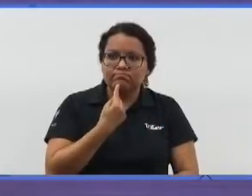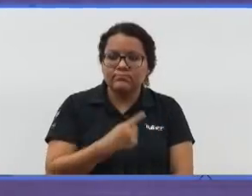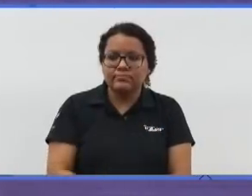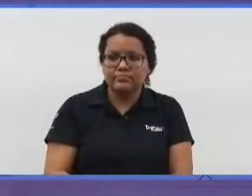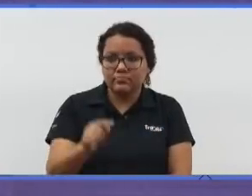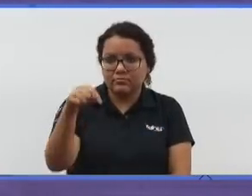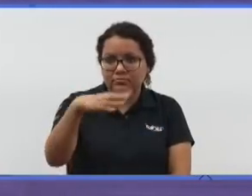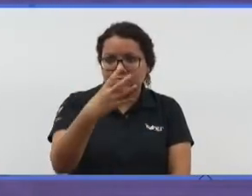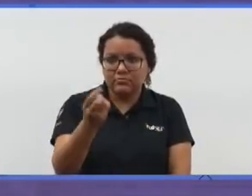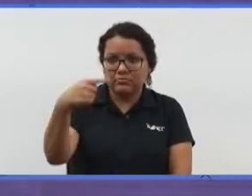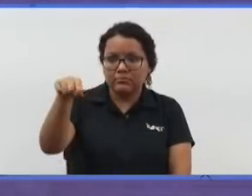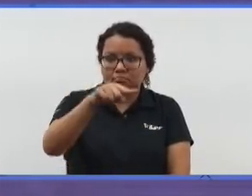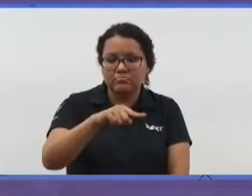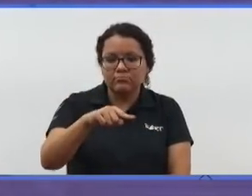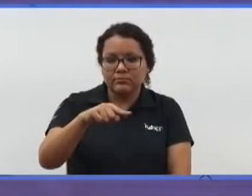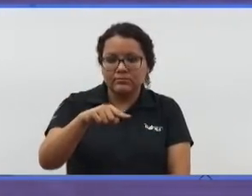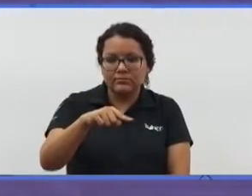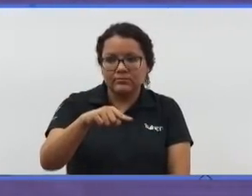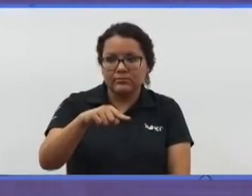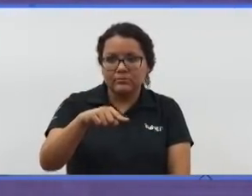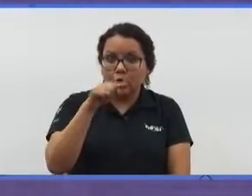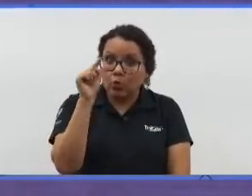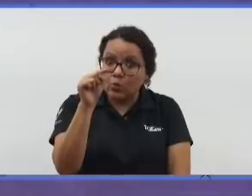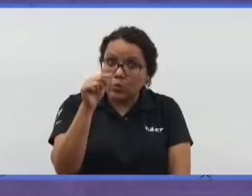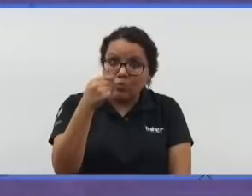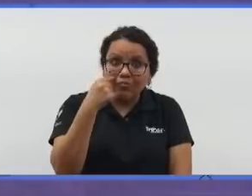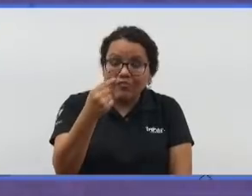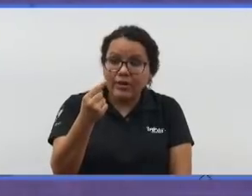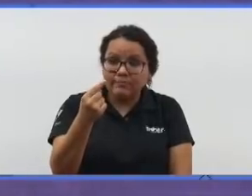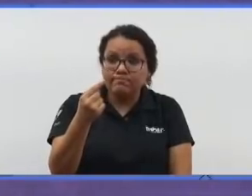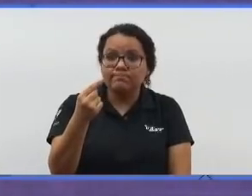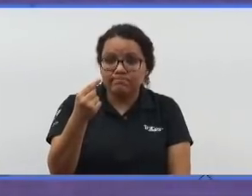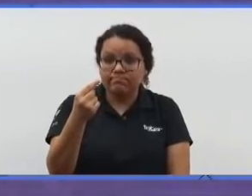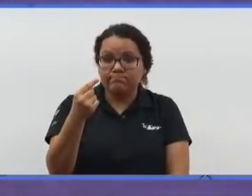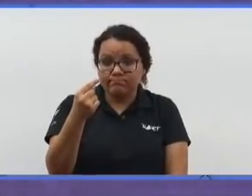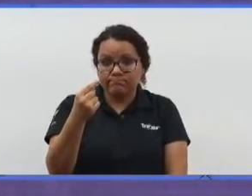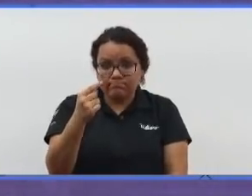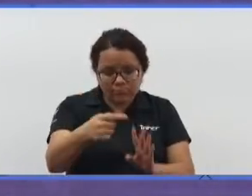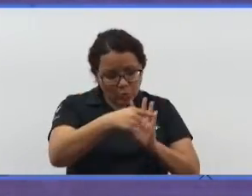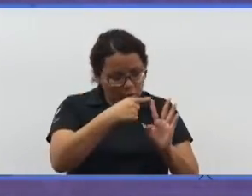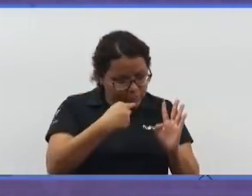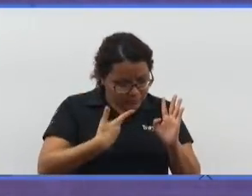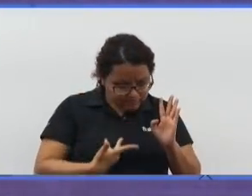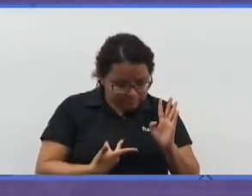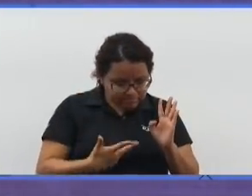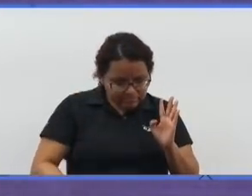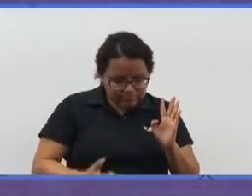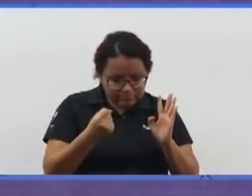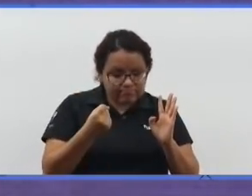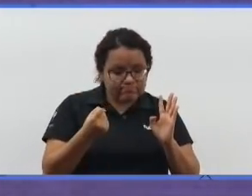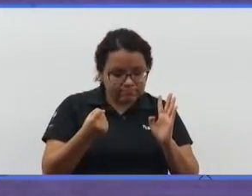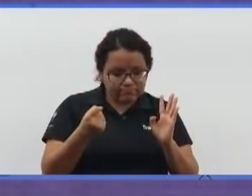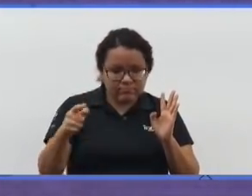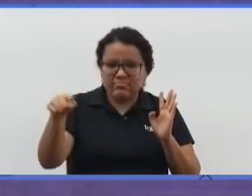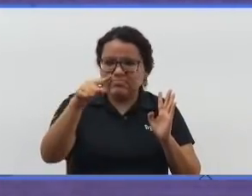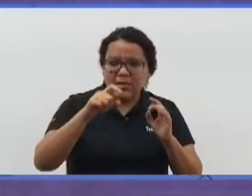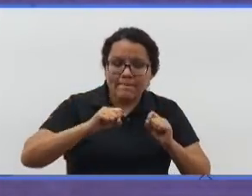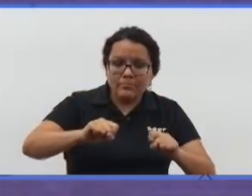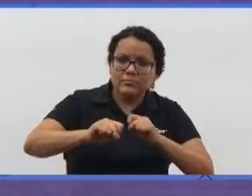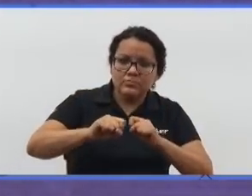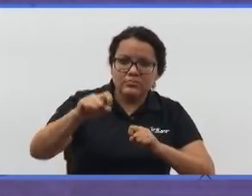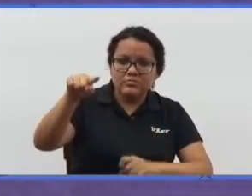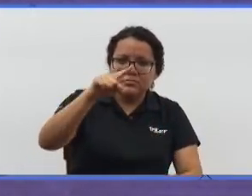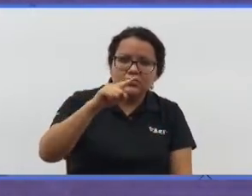usted muriera hoy habiendo visto usted mismo las evidencias internas de su salvación a dónde iría